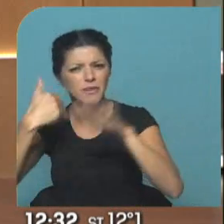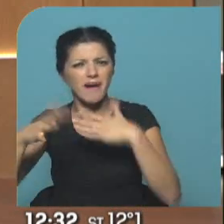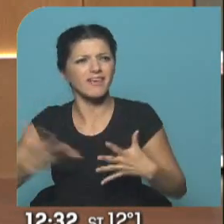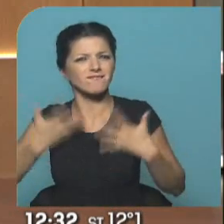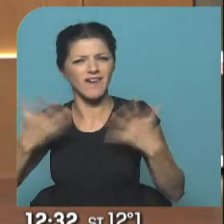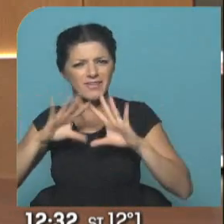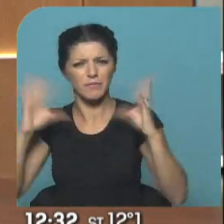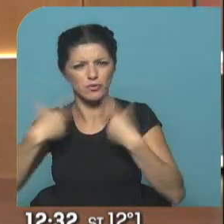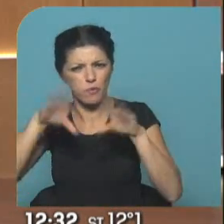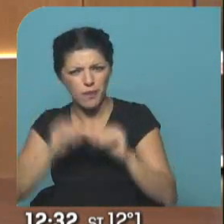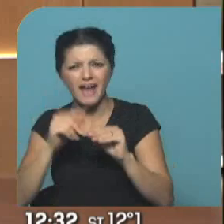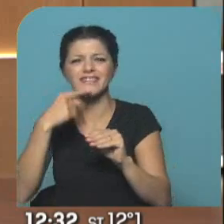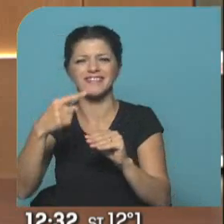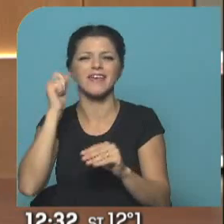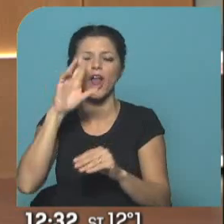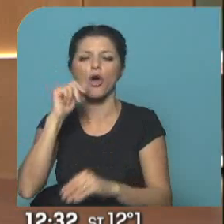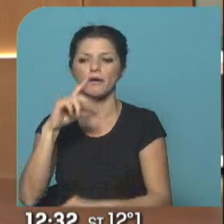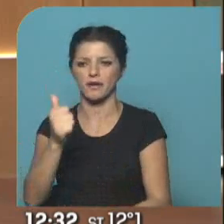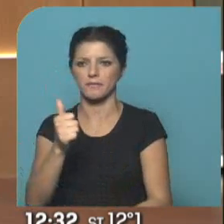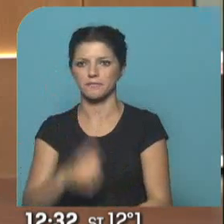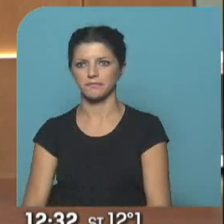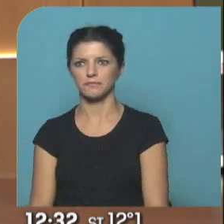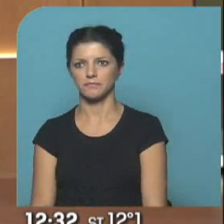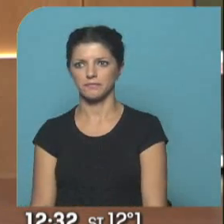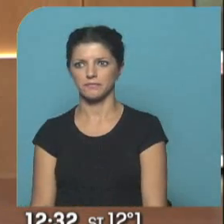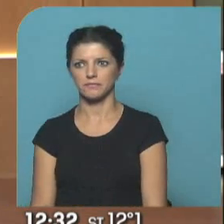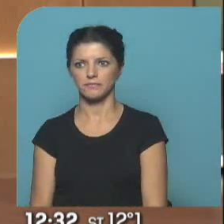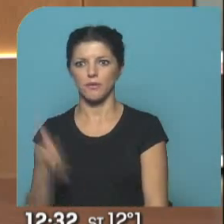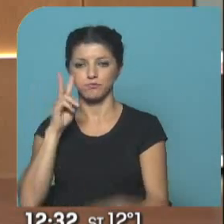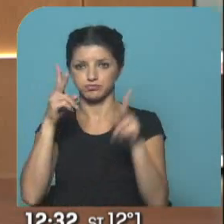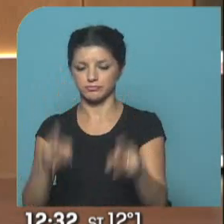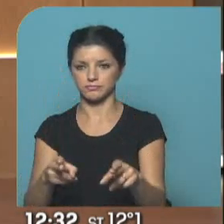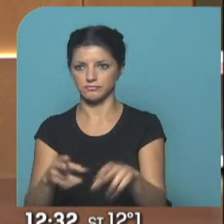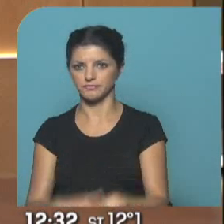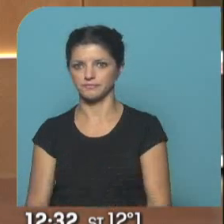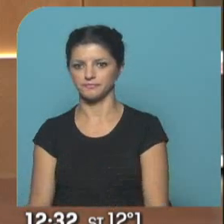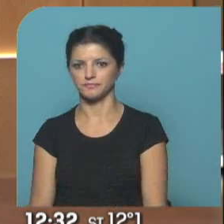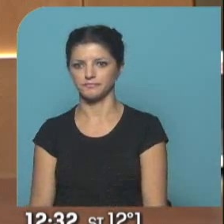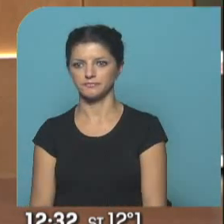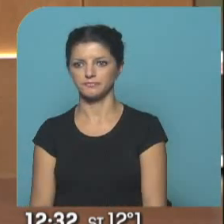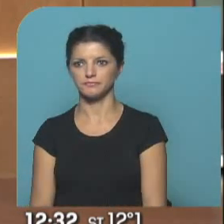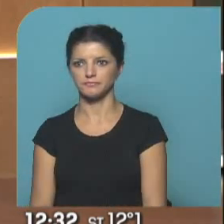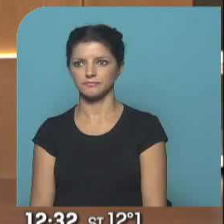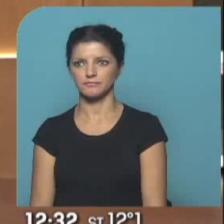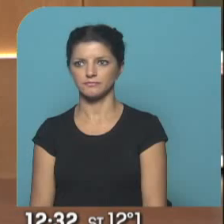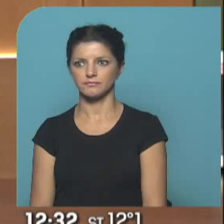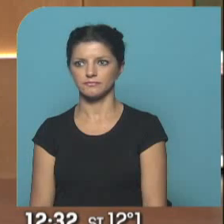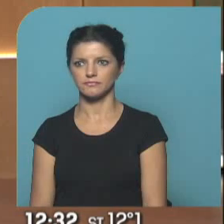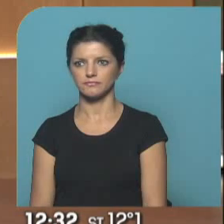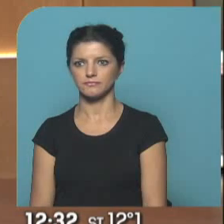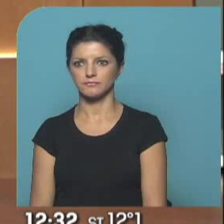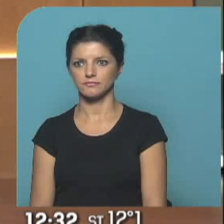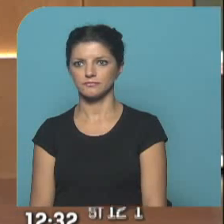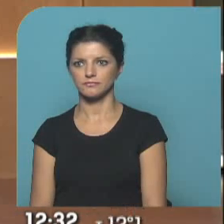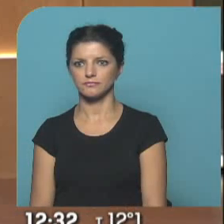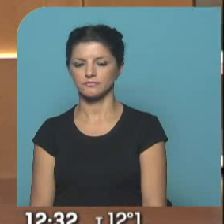como decía Federico García Lorca. Luego fue en Cambrils, en Tarragona, también en Cataluña. Según el gobierno central español,